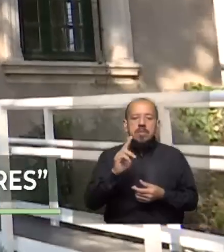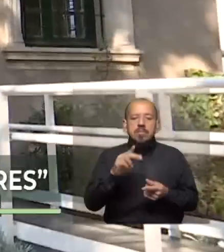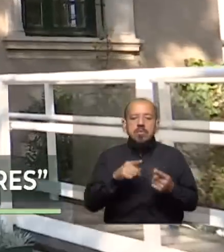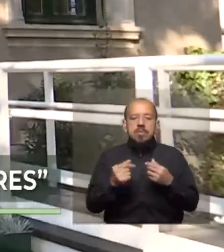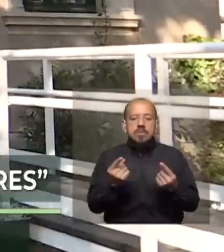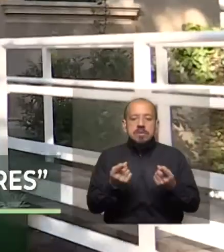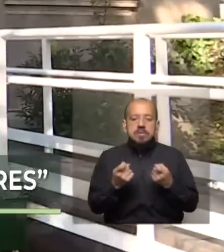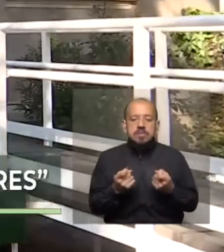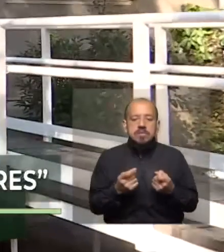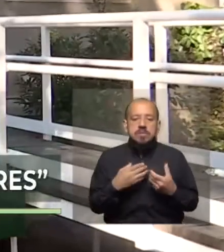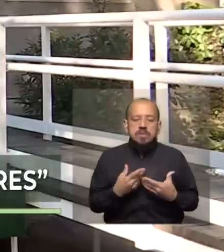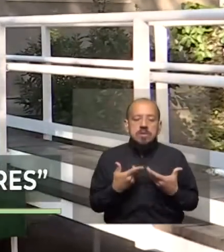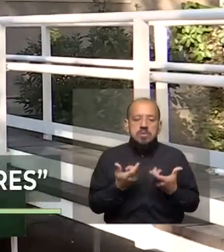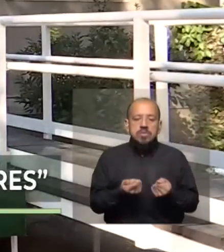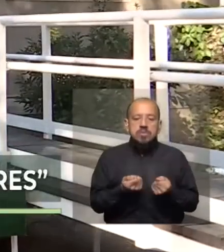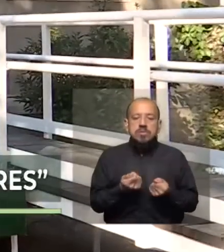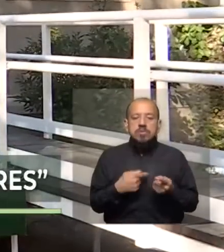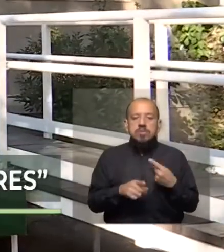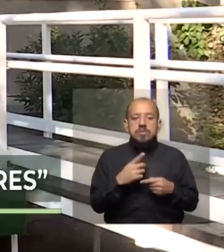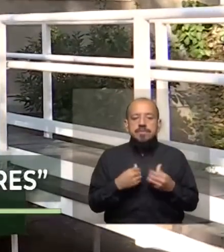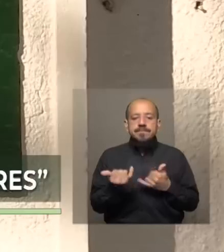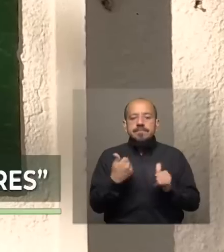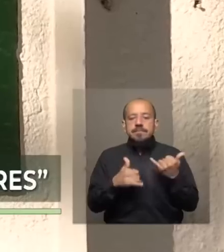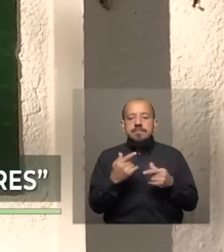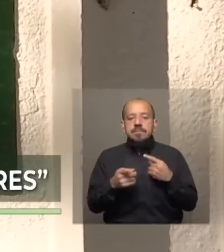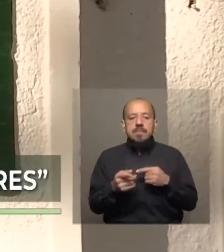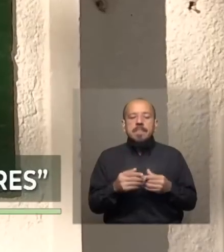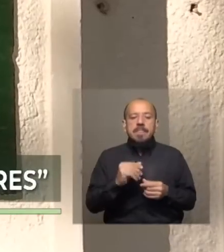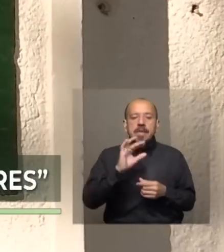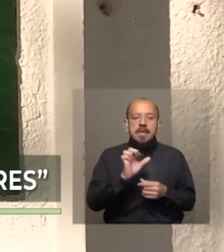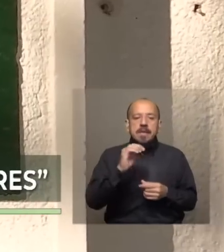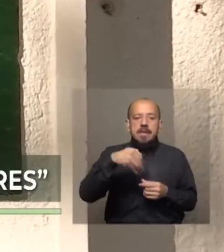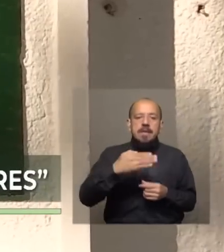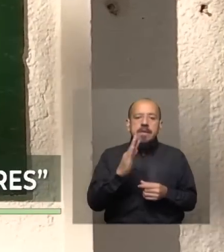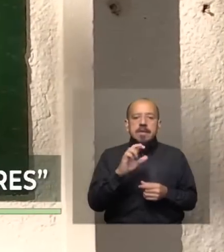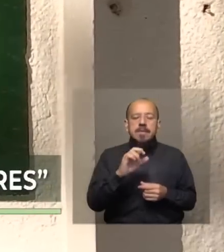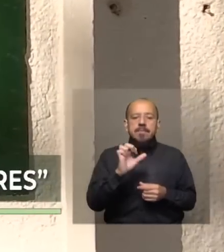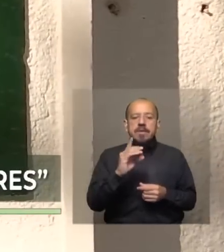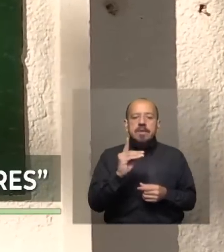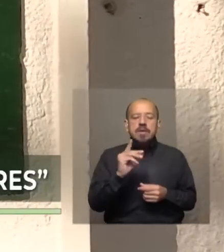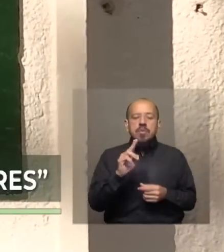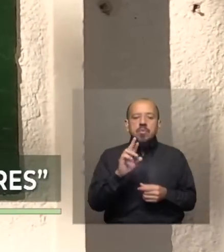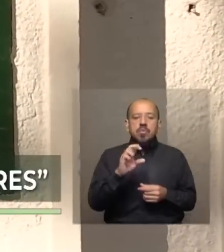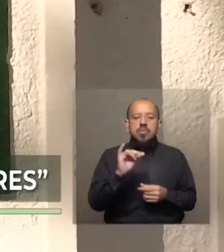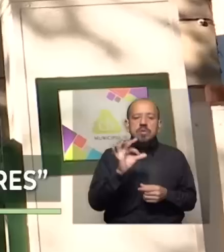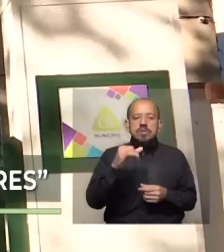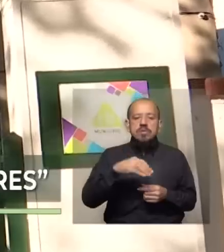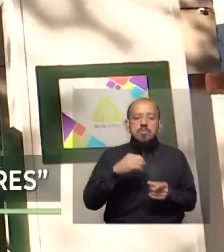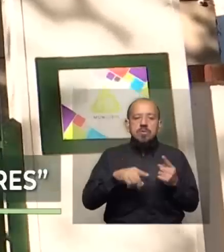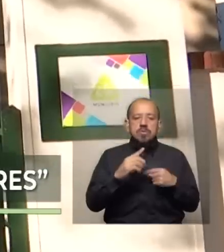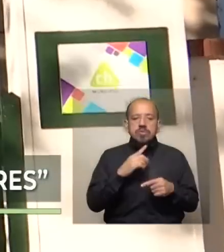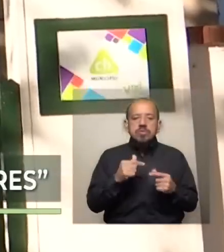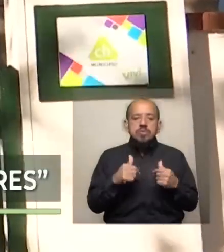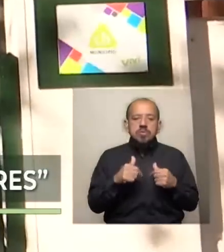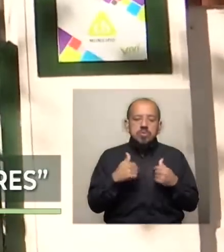necesitamos y darle una mano a ellos no es como que la información del emprendedurismo está como que pica por muchos lados pero no está centralizada entonces Bueno